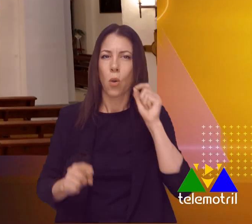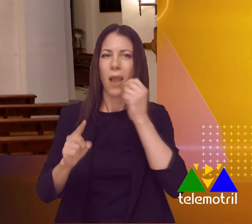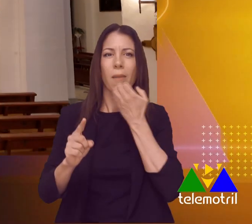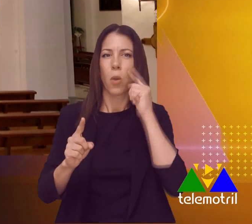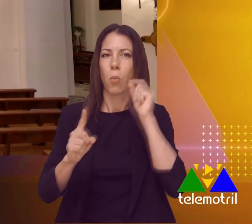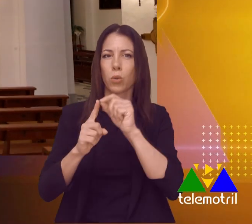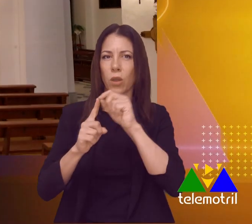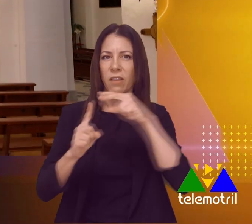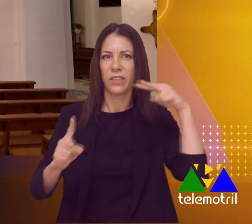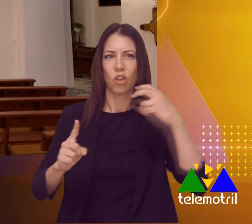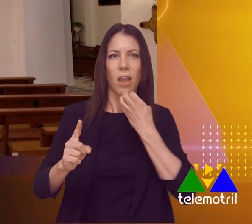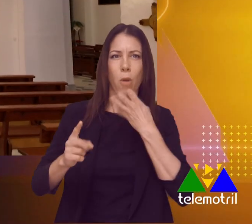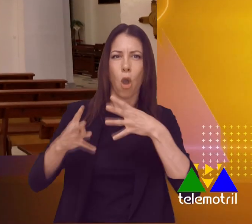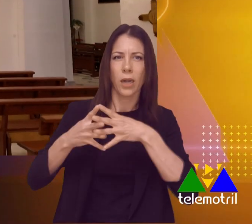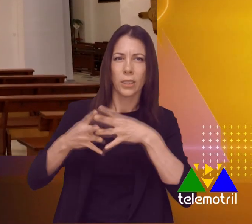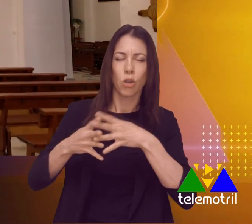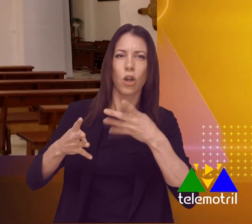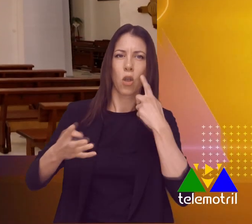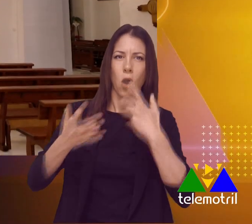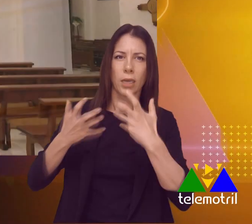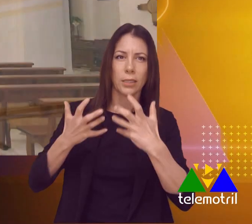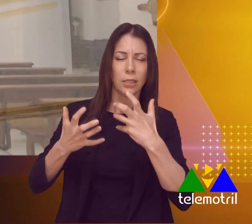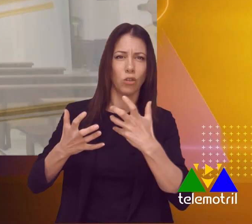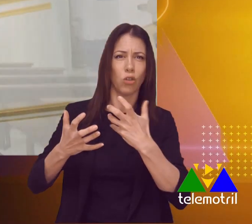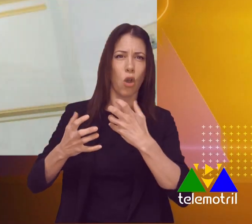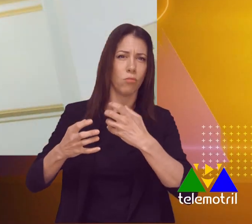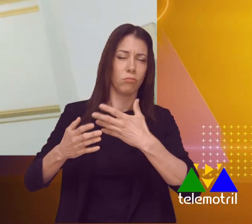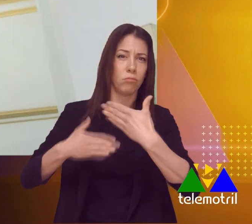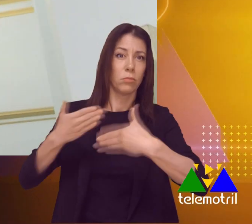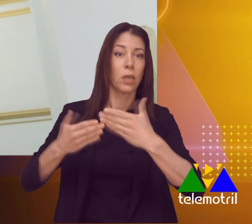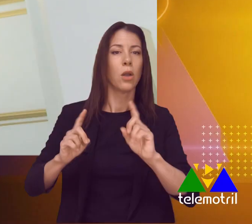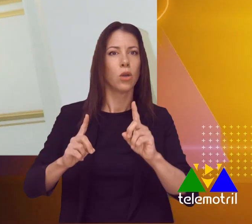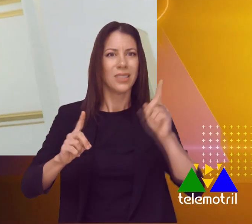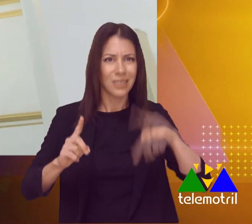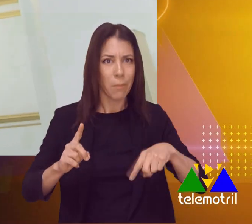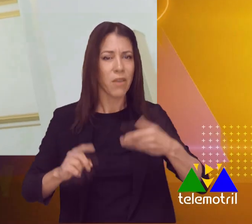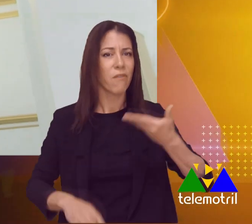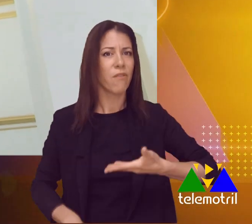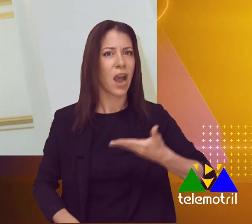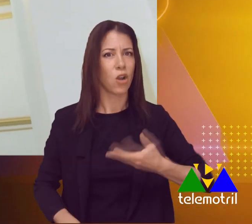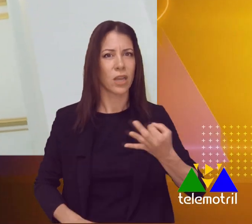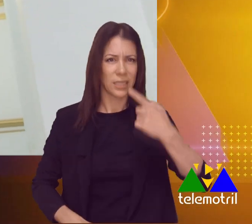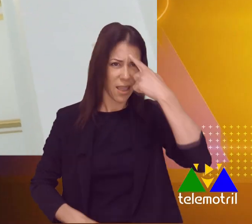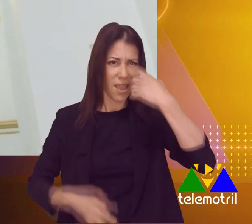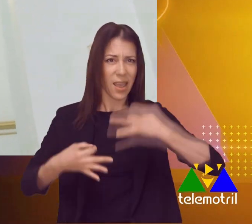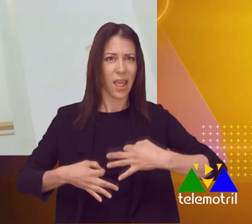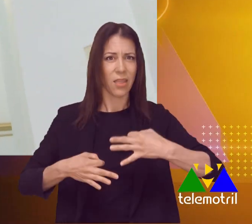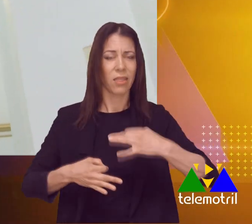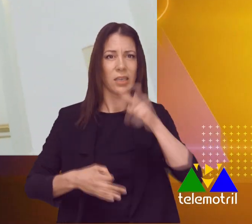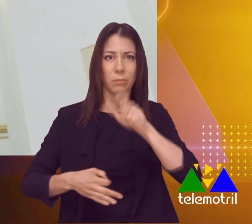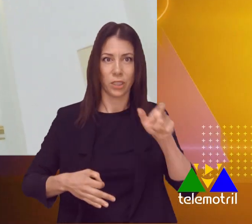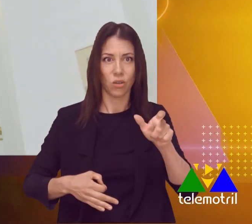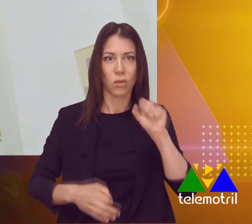vista arquitectónico, artístico, histórico, sino además tiene un valor de las creencias de los motrileños, tiene una parte